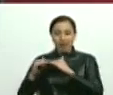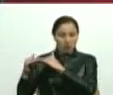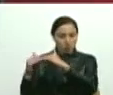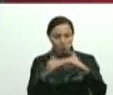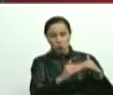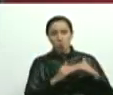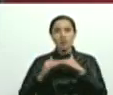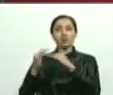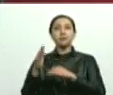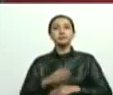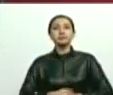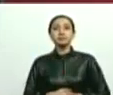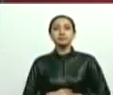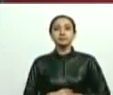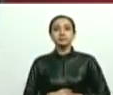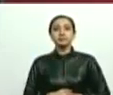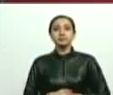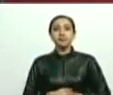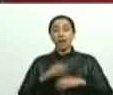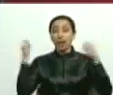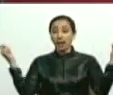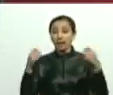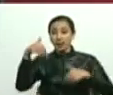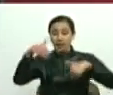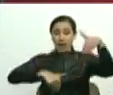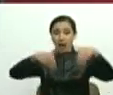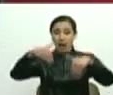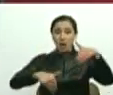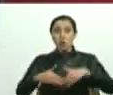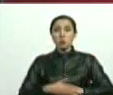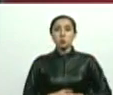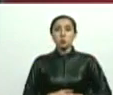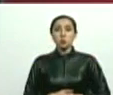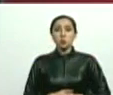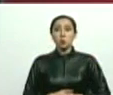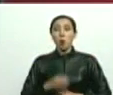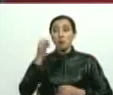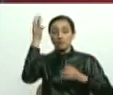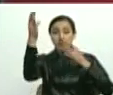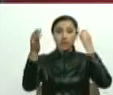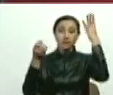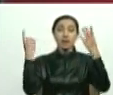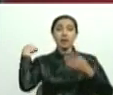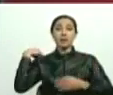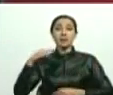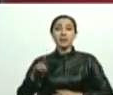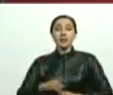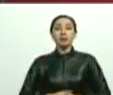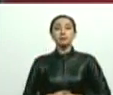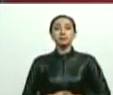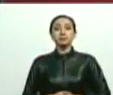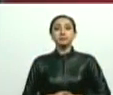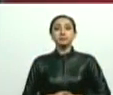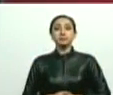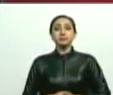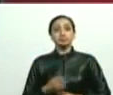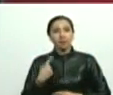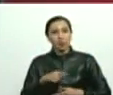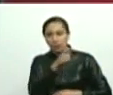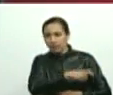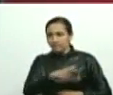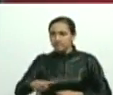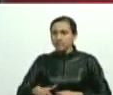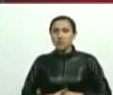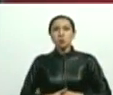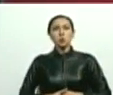condiciones. Una campaña electoral donde se vale la creatividad, lo que no se vale es el ventajismo de